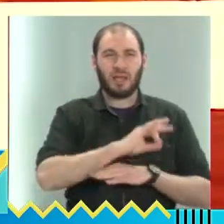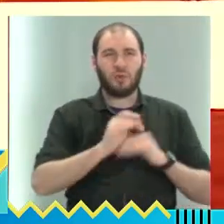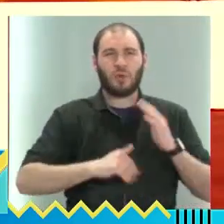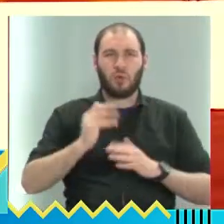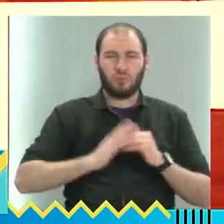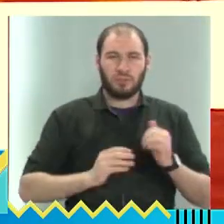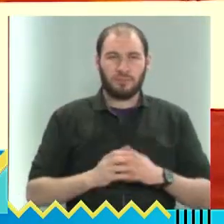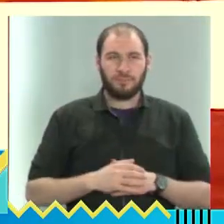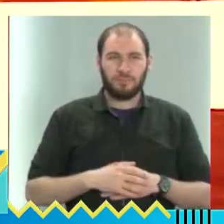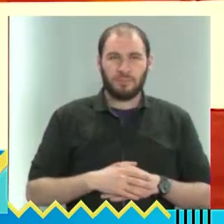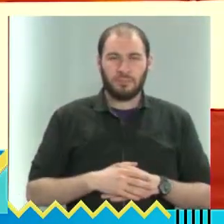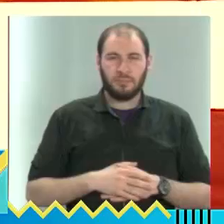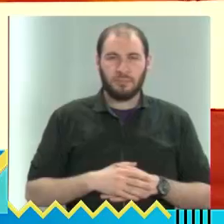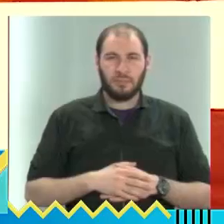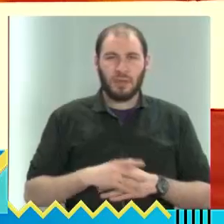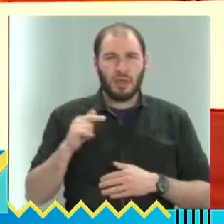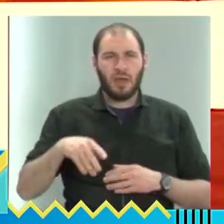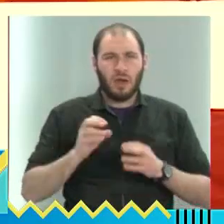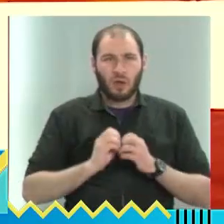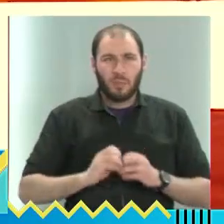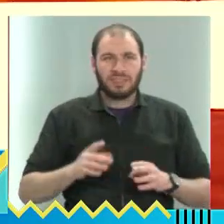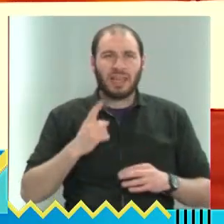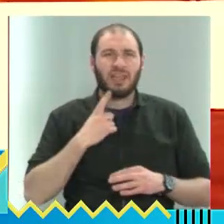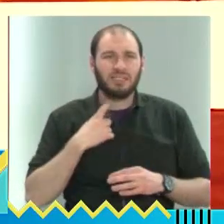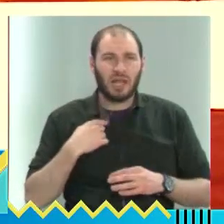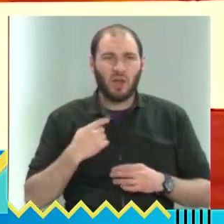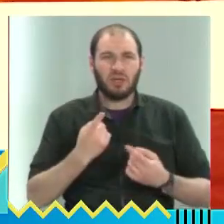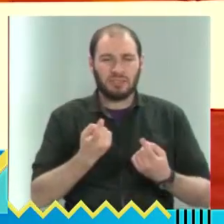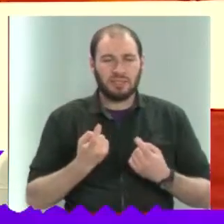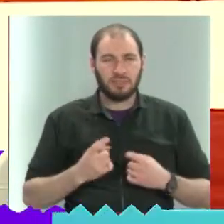construida surge inicialmente de un deseo y de una